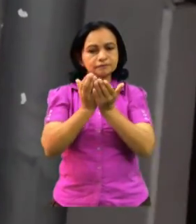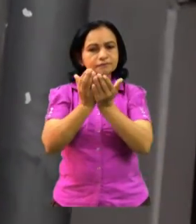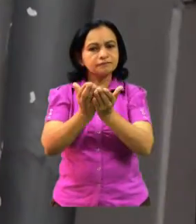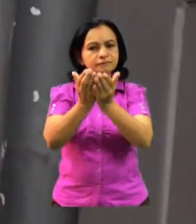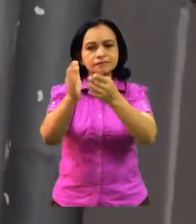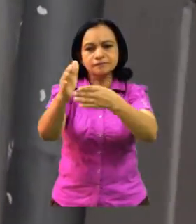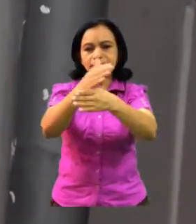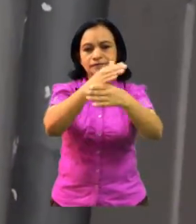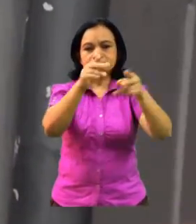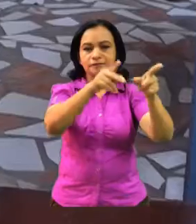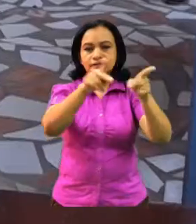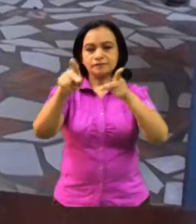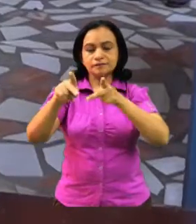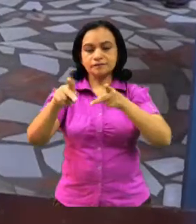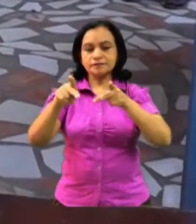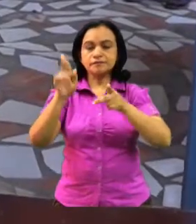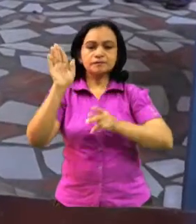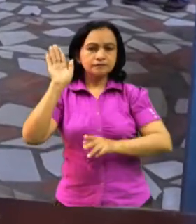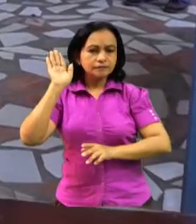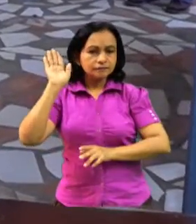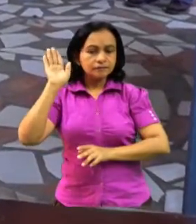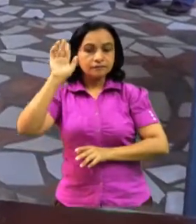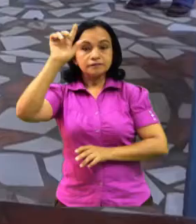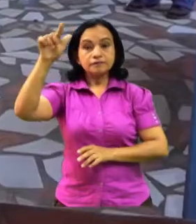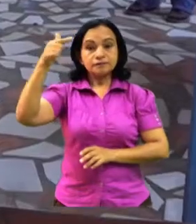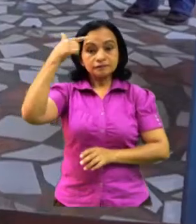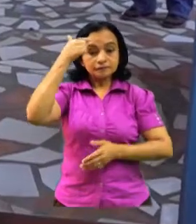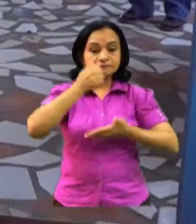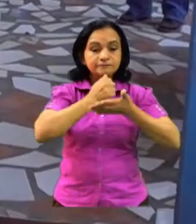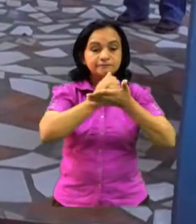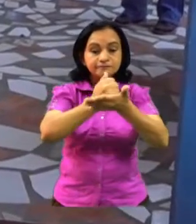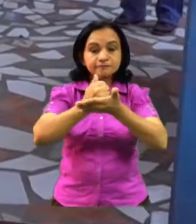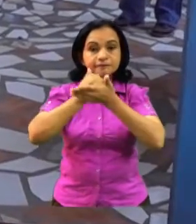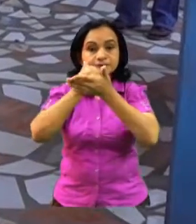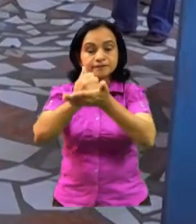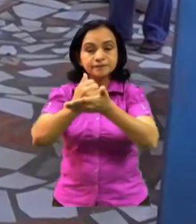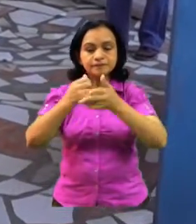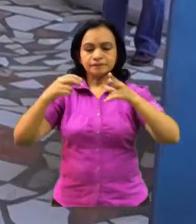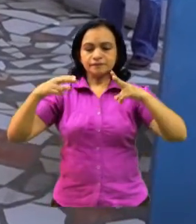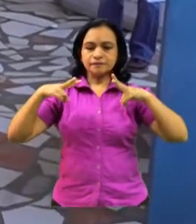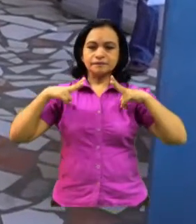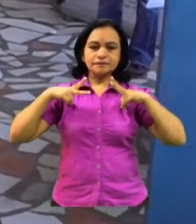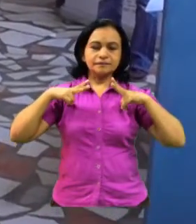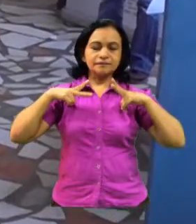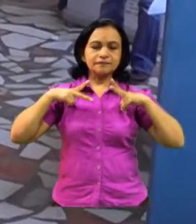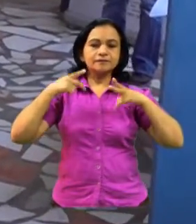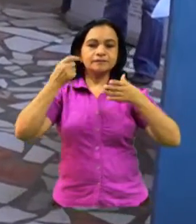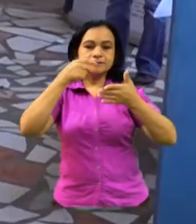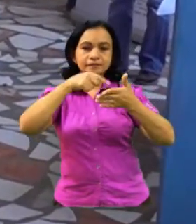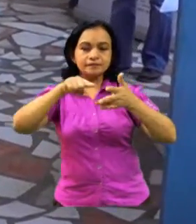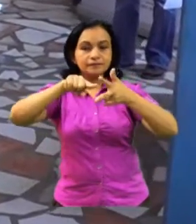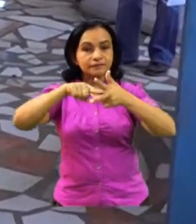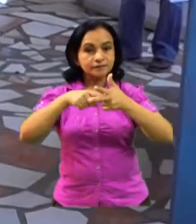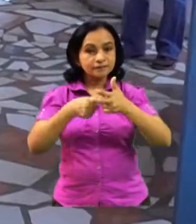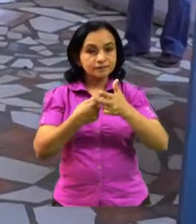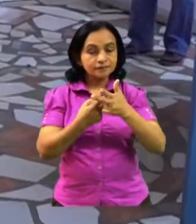entre otros, reafirmando así el compromiso del gobierno en preparar y proteger a los veraneantes de esta temporada, que se